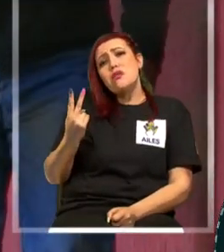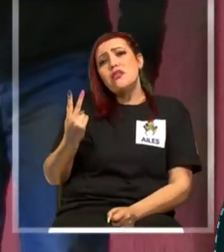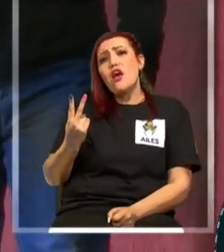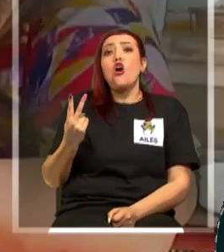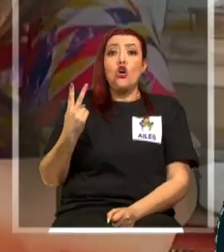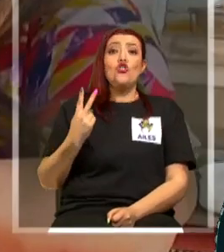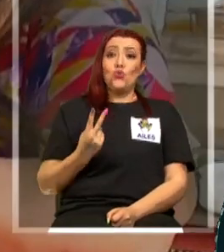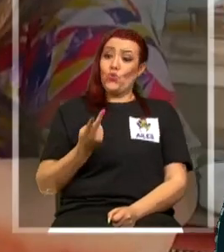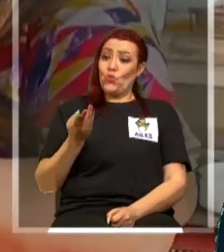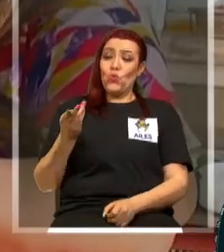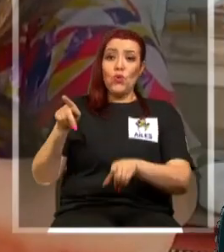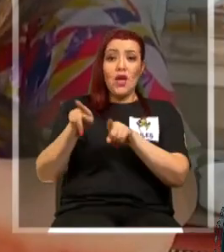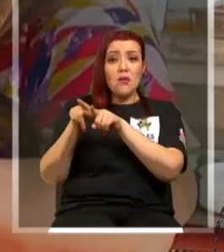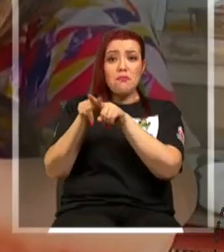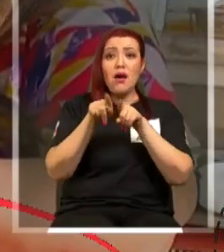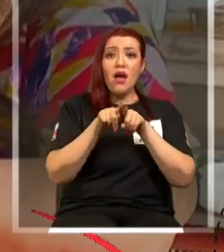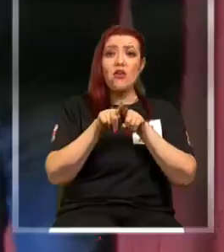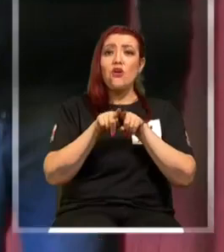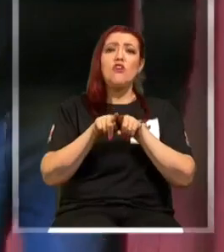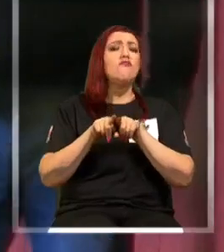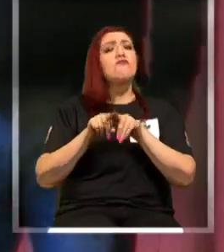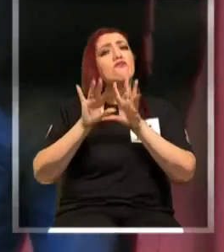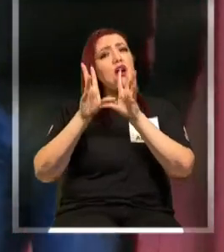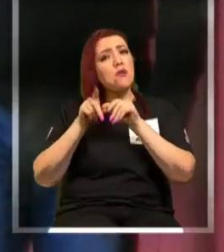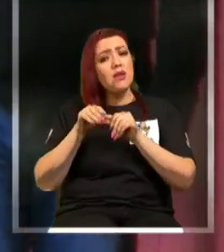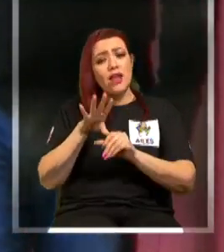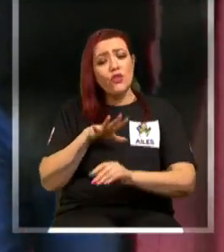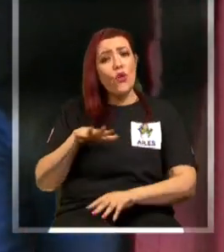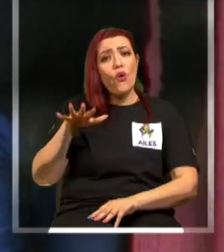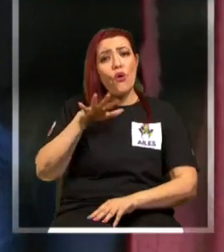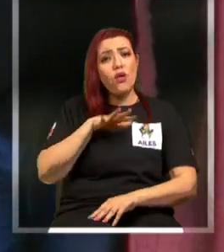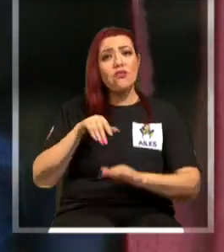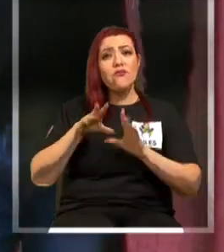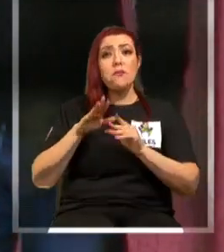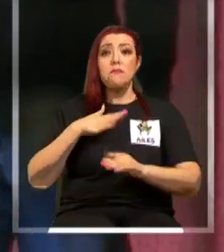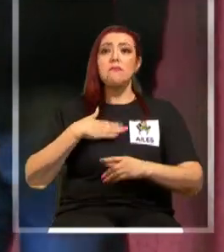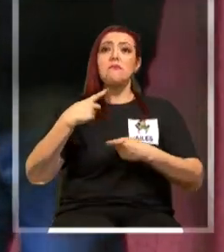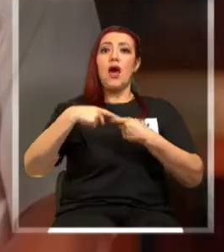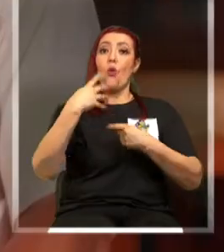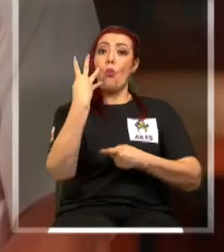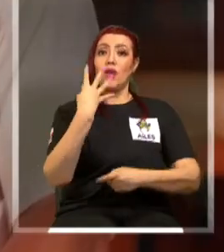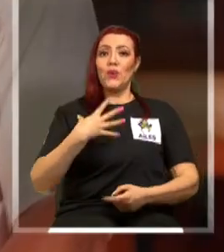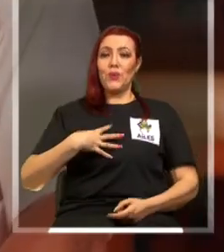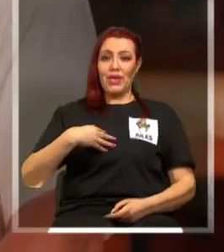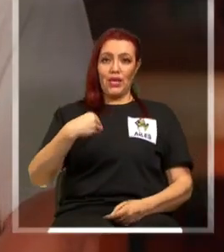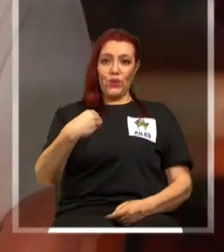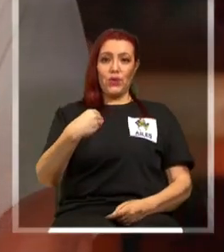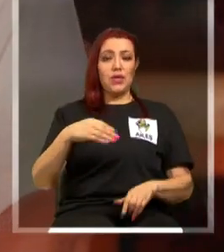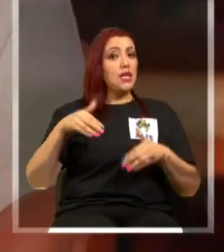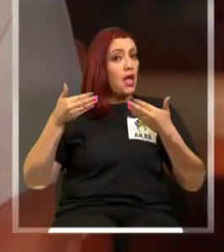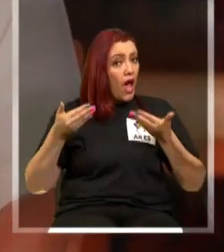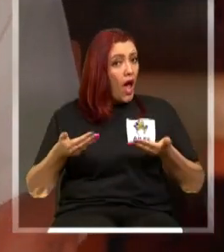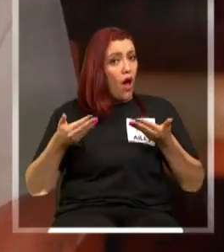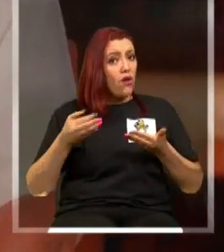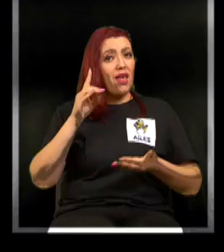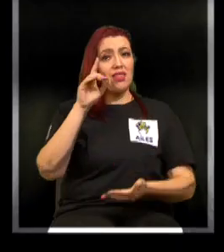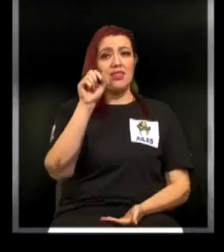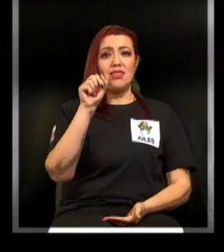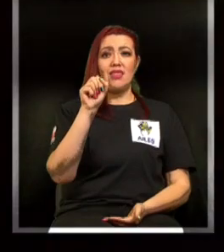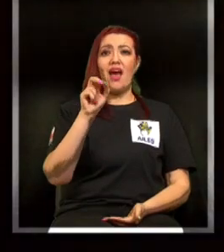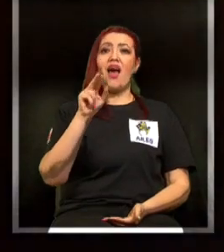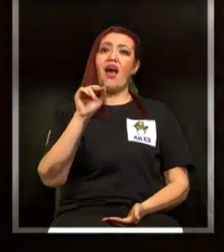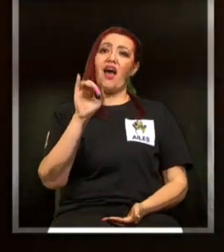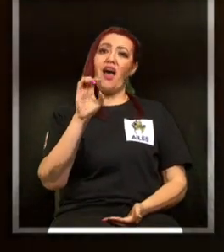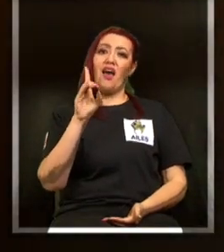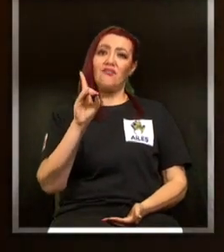tu hermano, ¿viste? La familia completa, mira. Nosotros en nuestro matrimonio tenemos 4 hijos y ahora con David es el 5. Yo